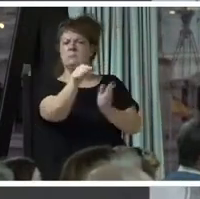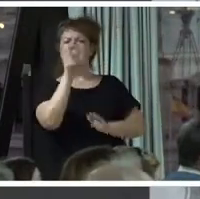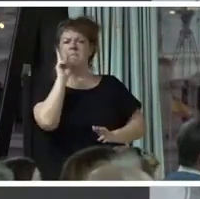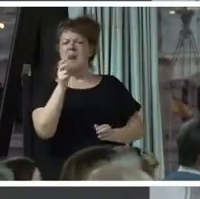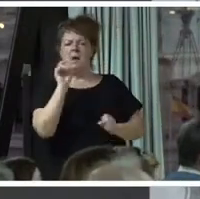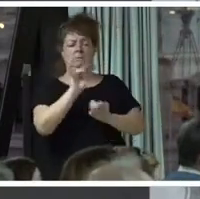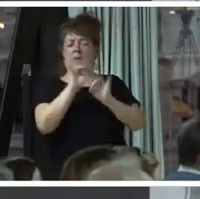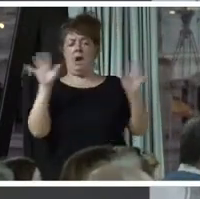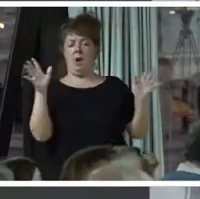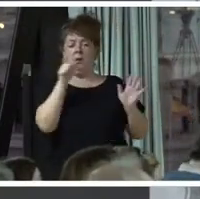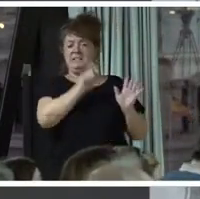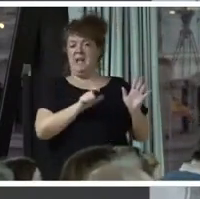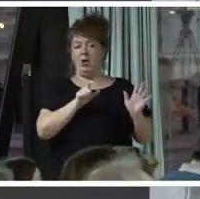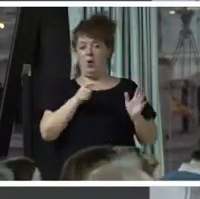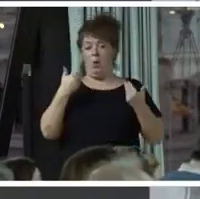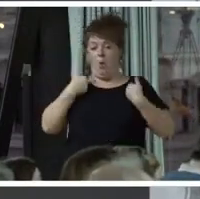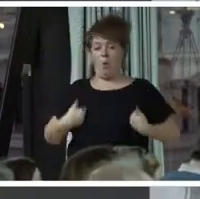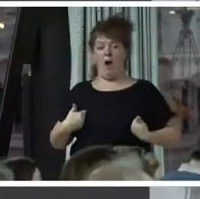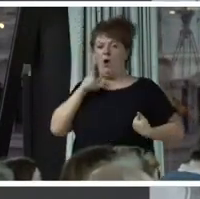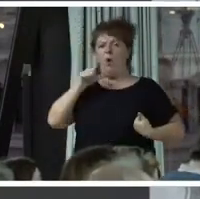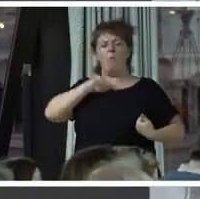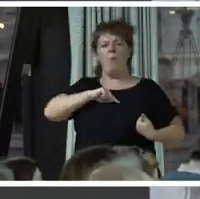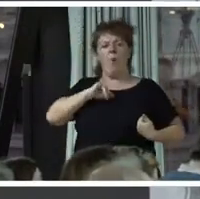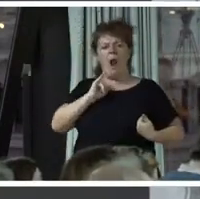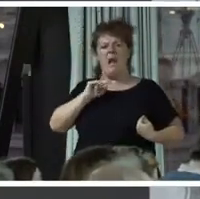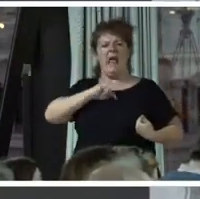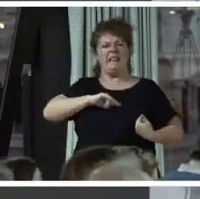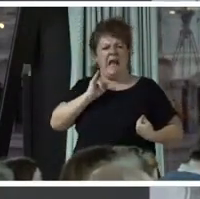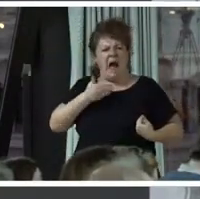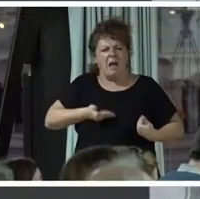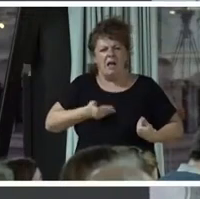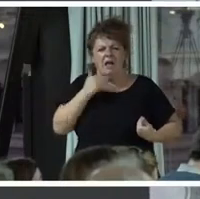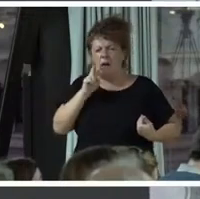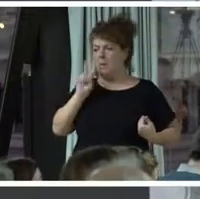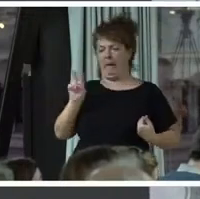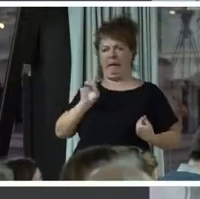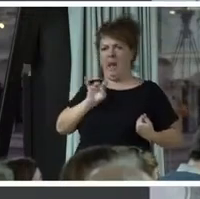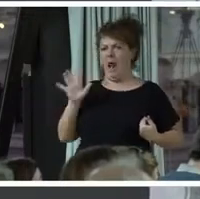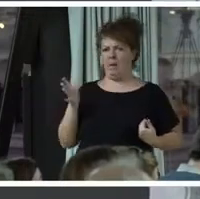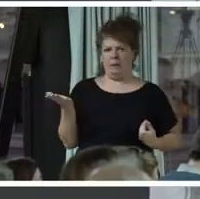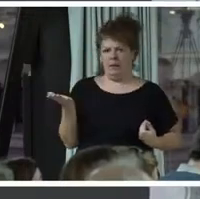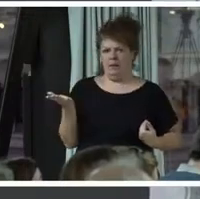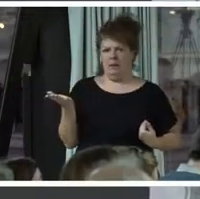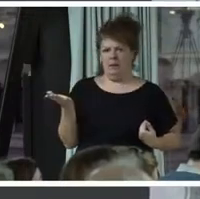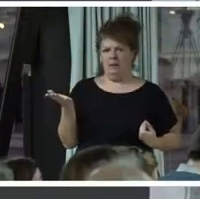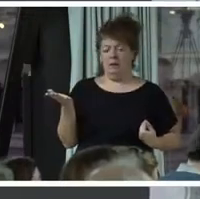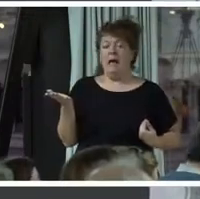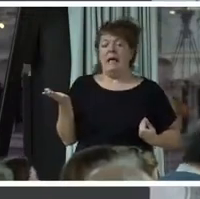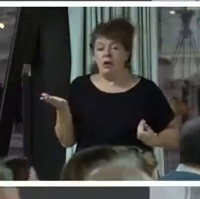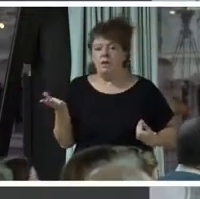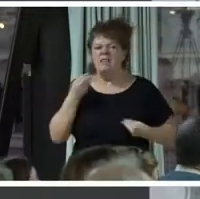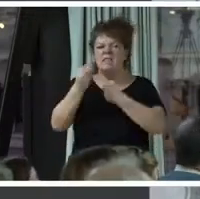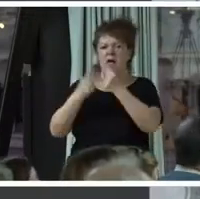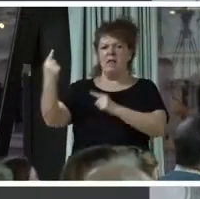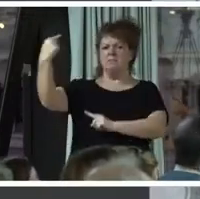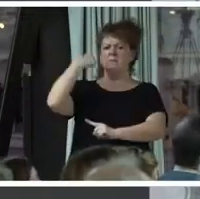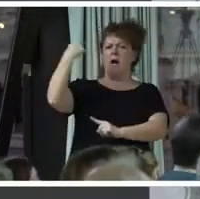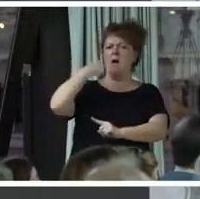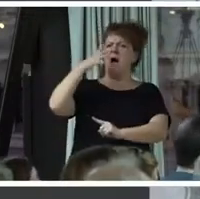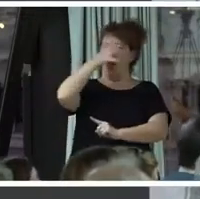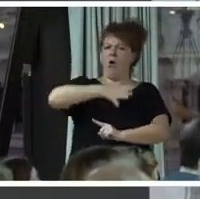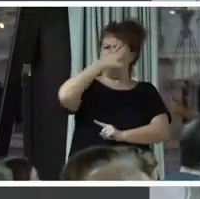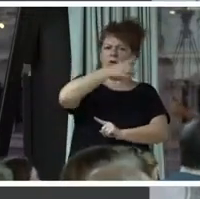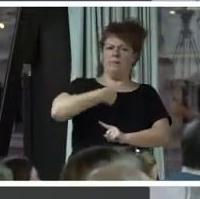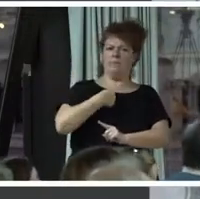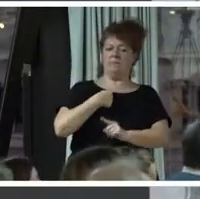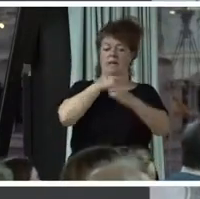señala lo que cualquier ser humano con un poco de moral o ética ve con Claridad Entonces se produce la criminalización